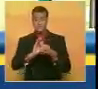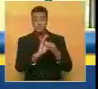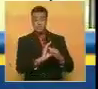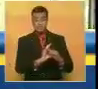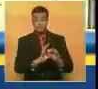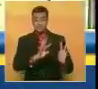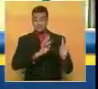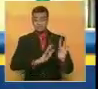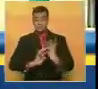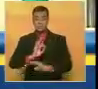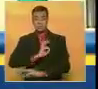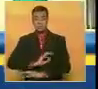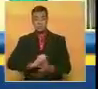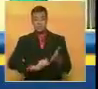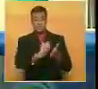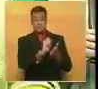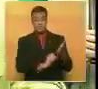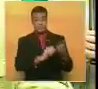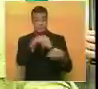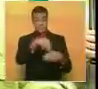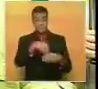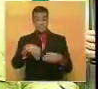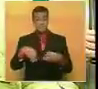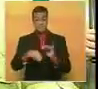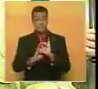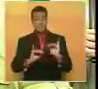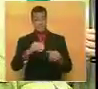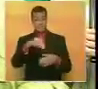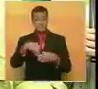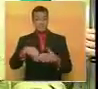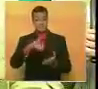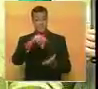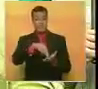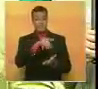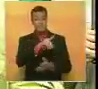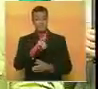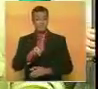sociales y se inscriban en el registro electoral con el fin que voten para un cambio en el 2012.